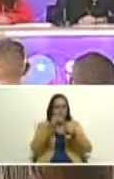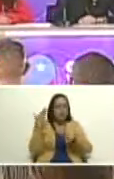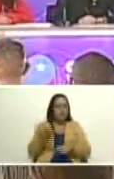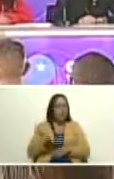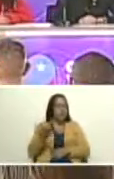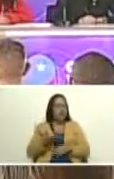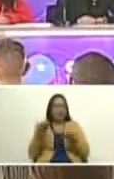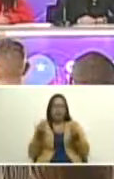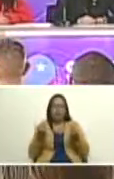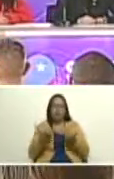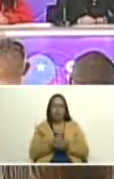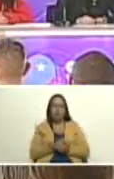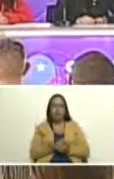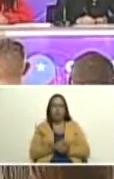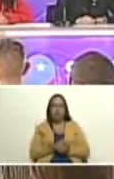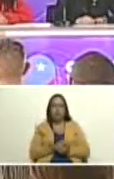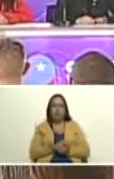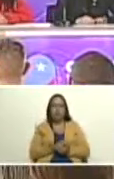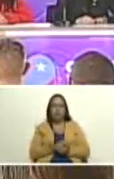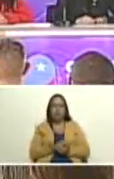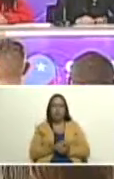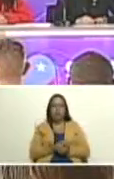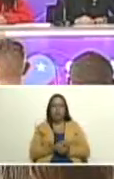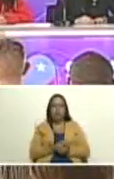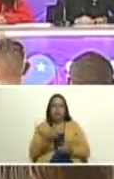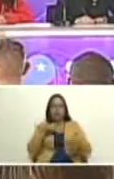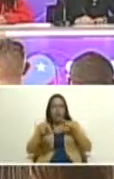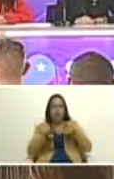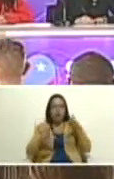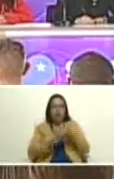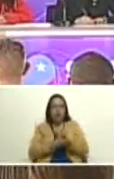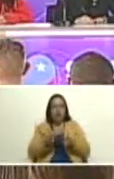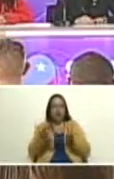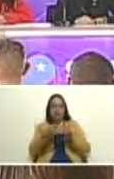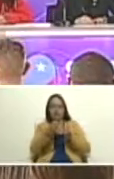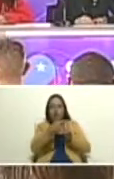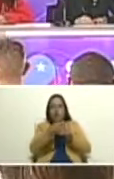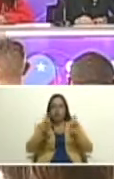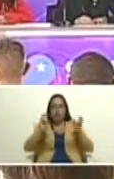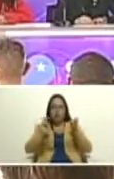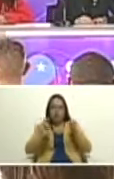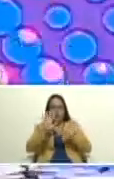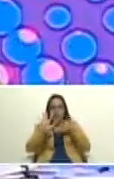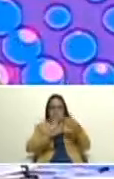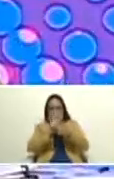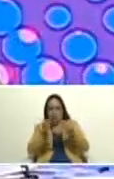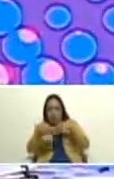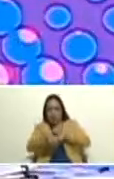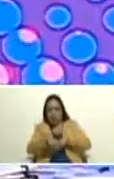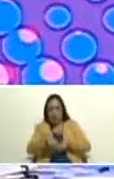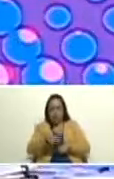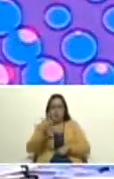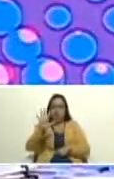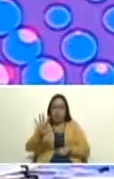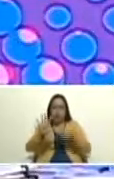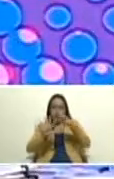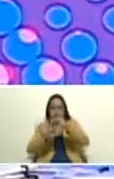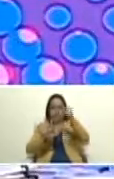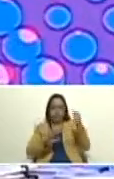fundamental. Tiene que ver con dos elementos de los cinco consensos que yo he lanzado.